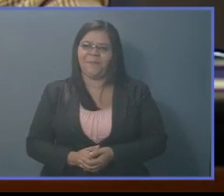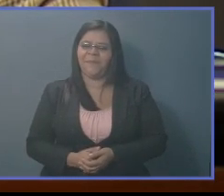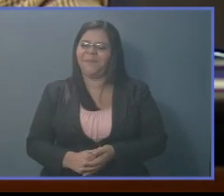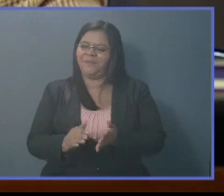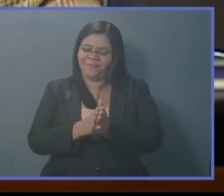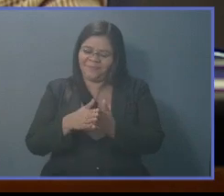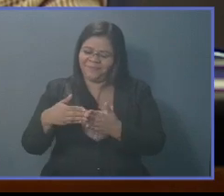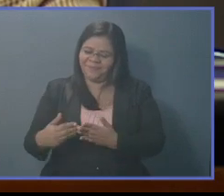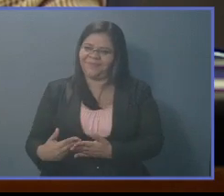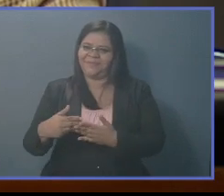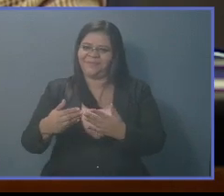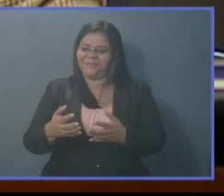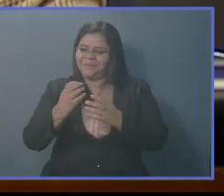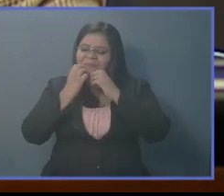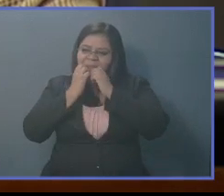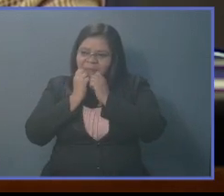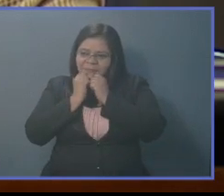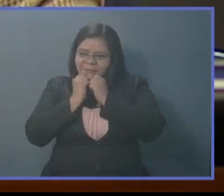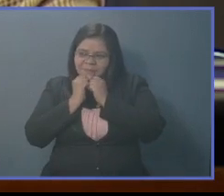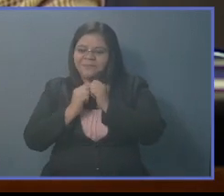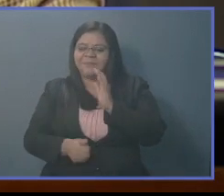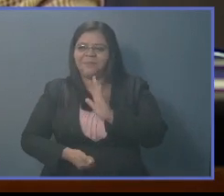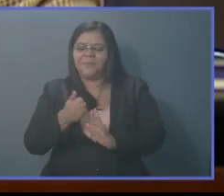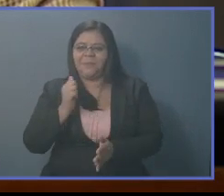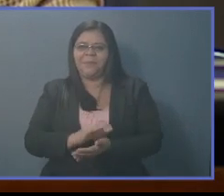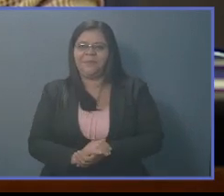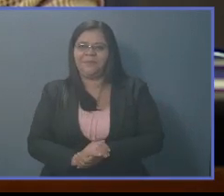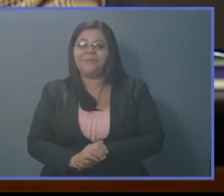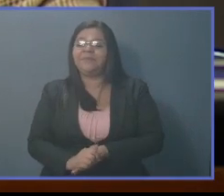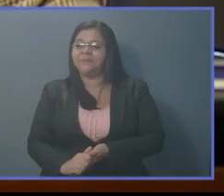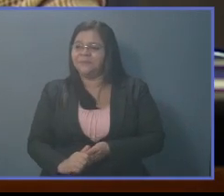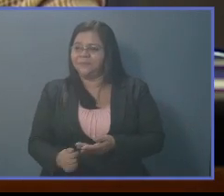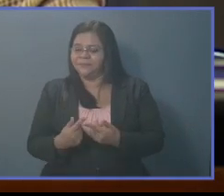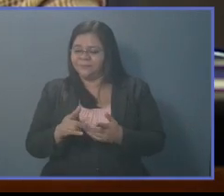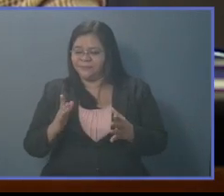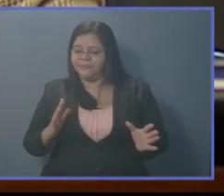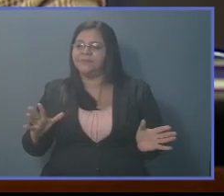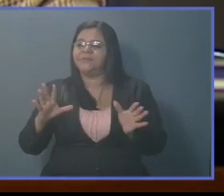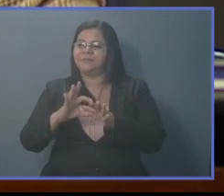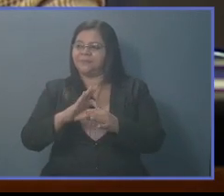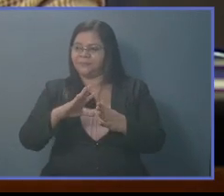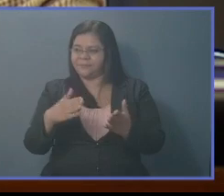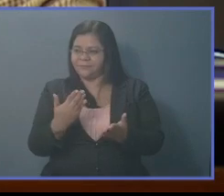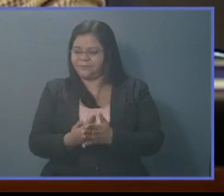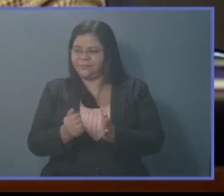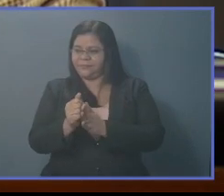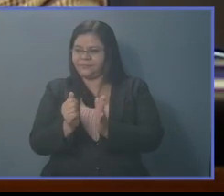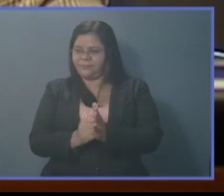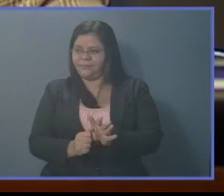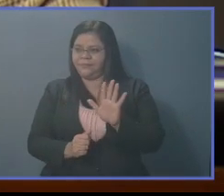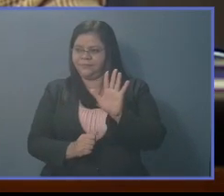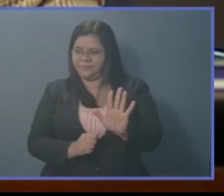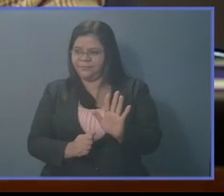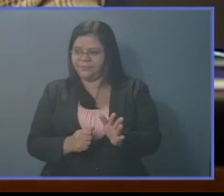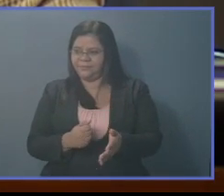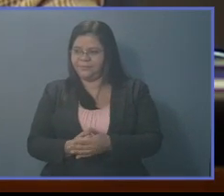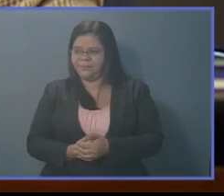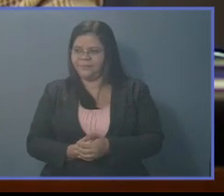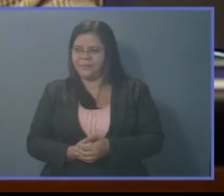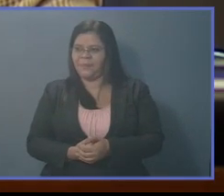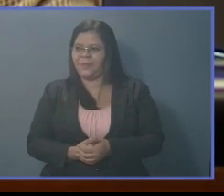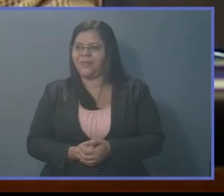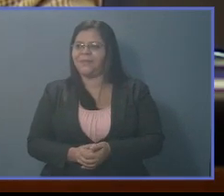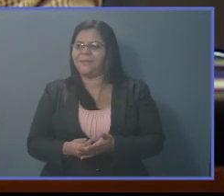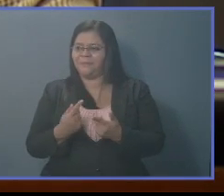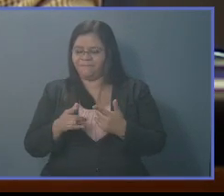Plan de prevención y contención y respuesta a la pandemia por COVID-19, artículo 5. El Ministerio de Salud deberá